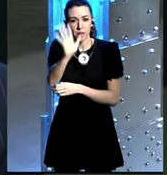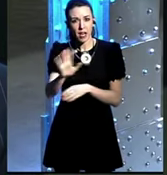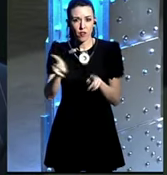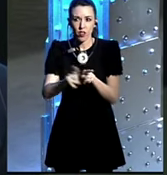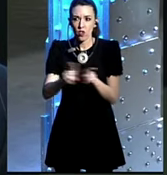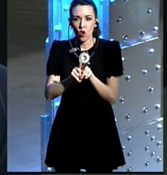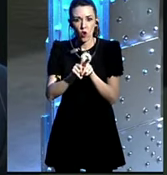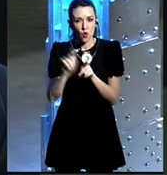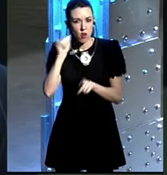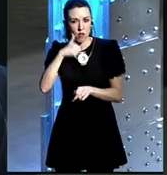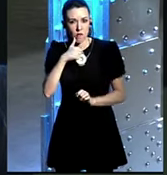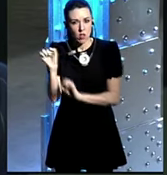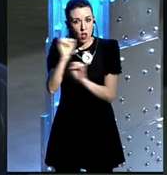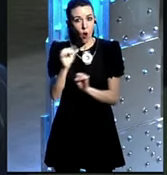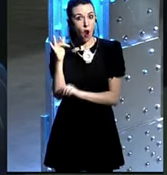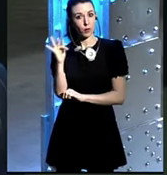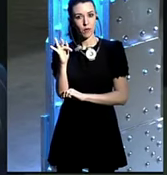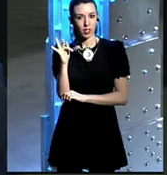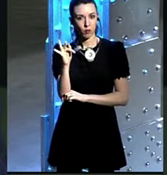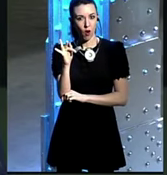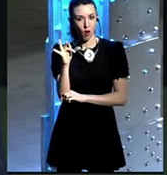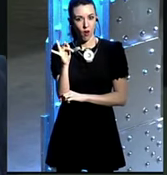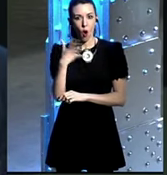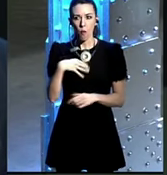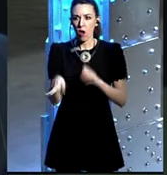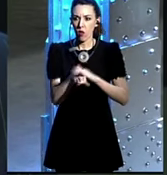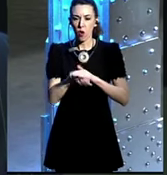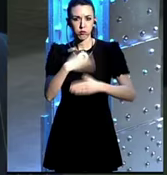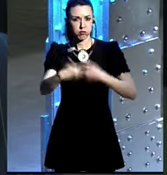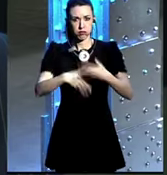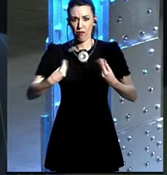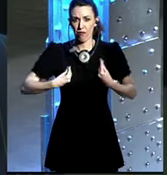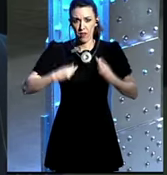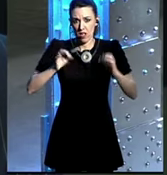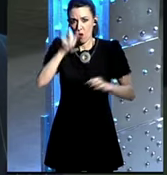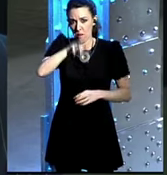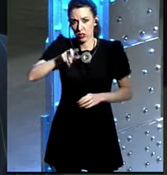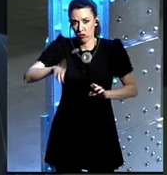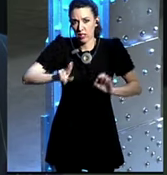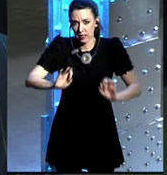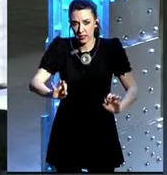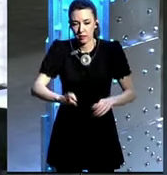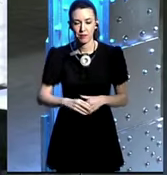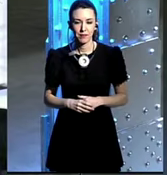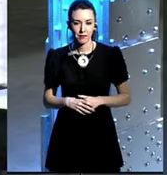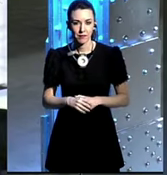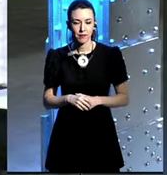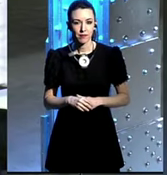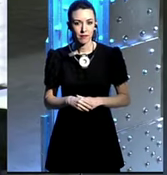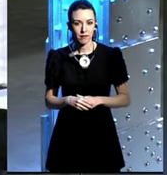de código protector de optimismo y es lo que les permite seguir avanzando en la vida como seres humanos.